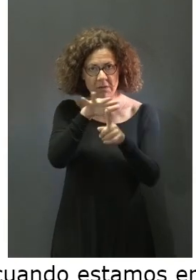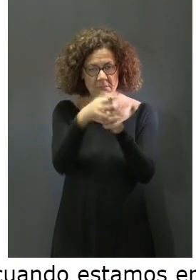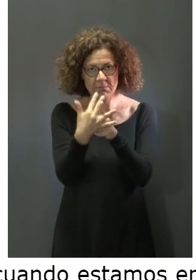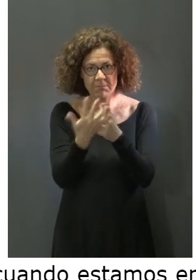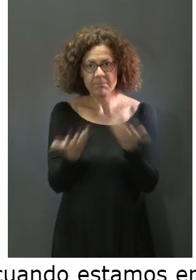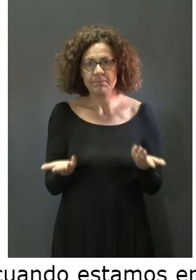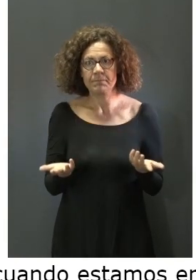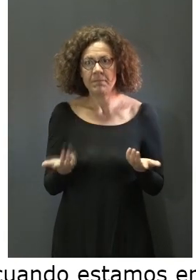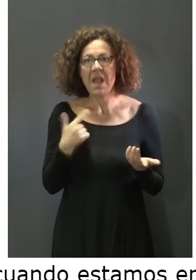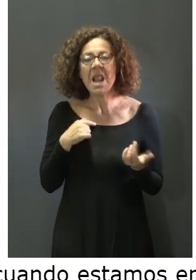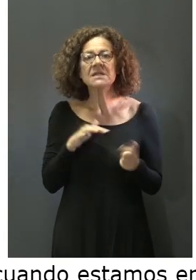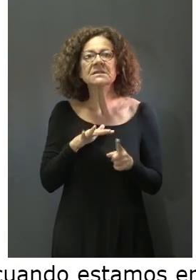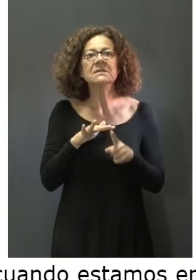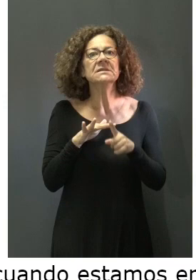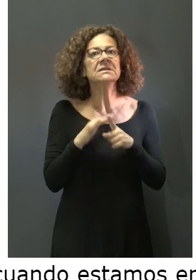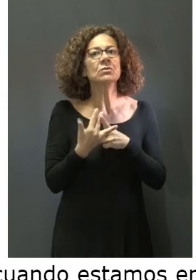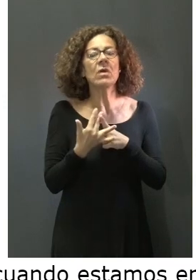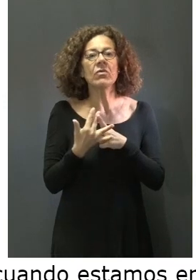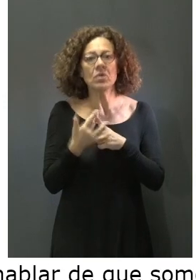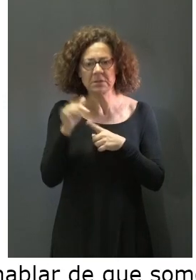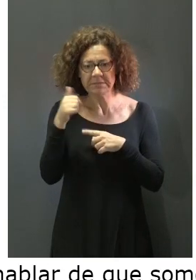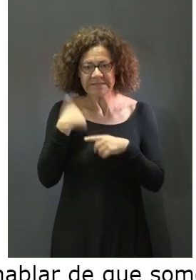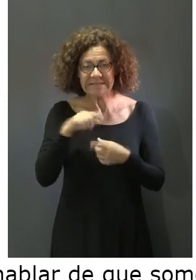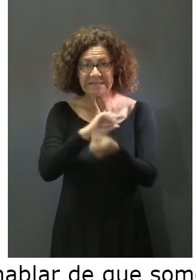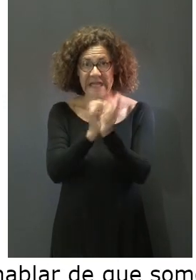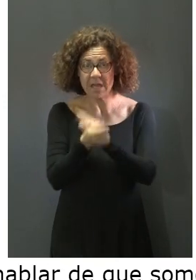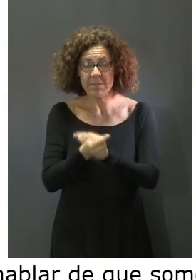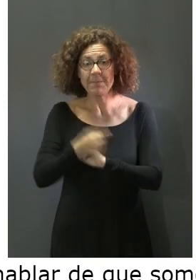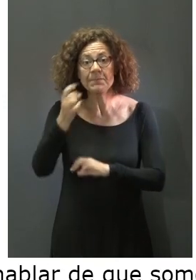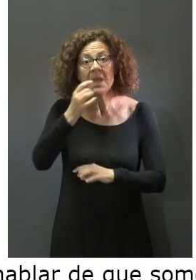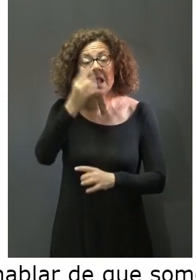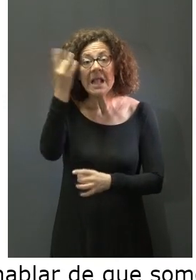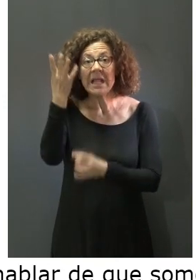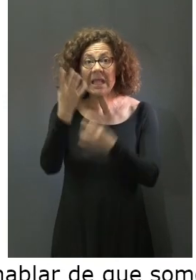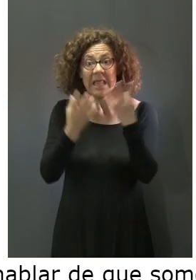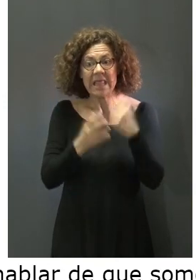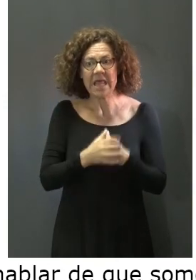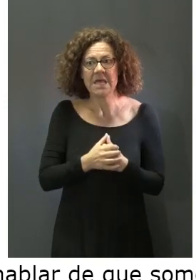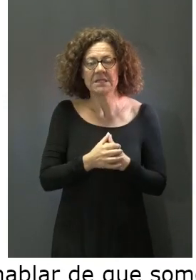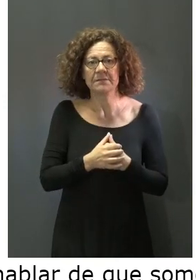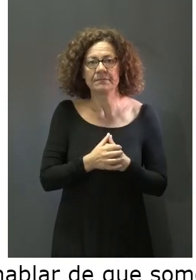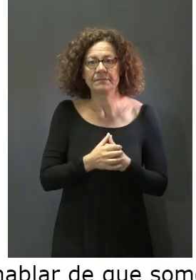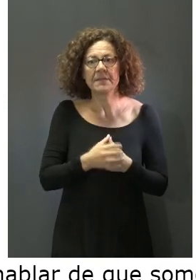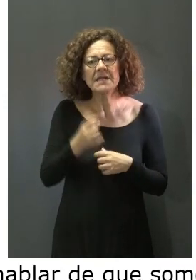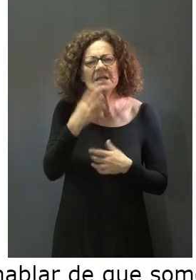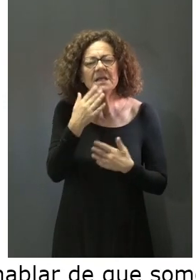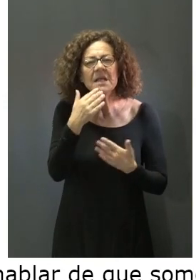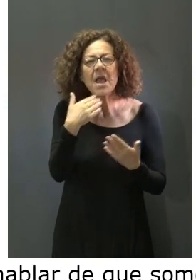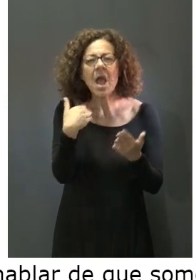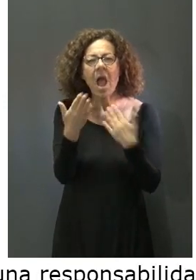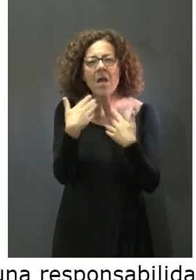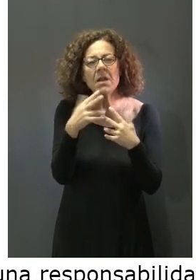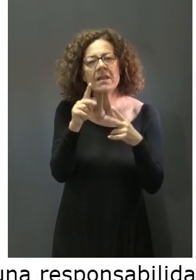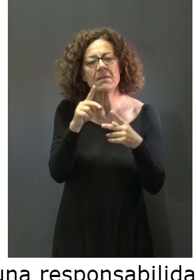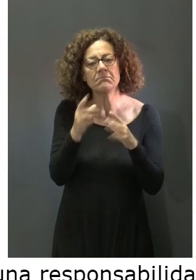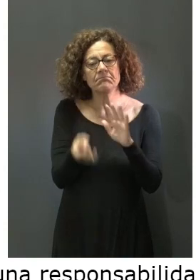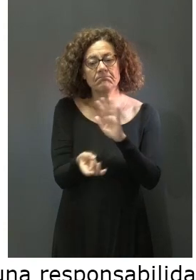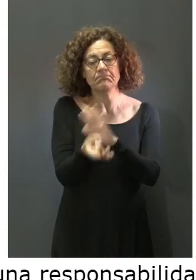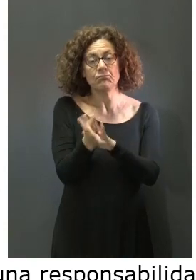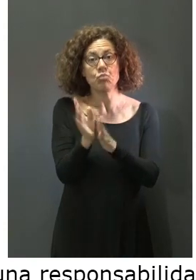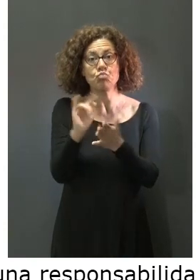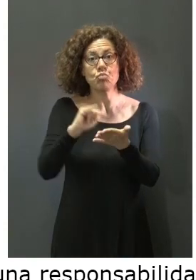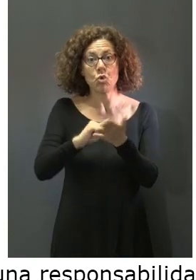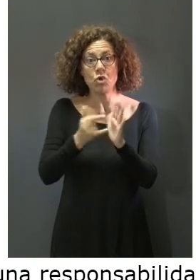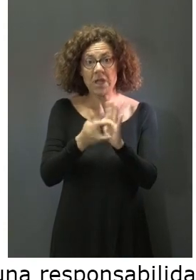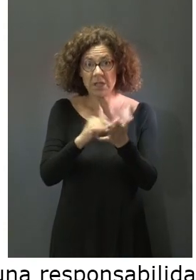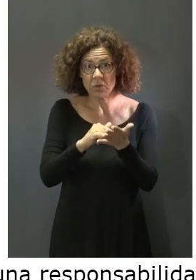Y la situación cambia. Las ideas, cuando tratáis de hablar de hacer un proyecto en